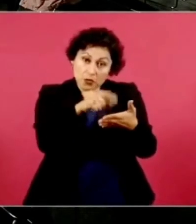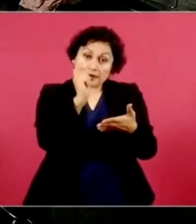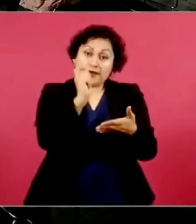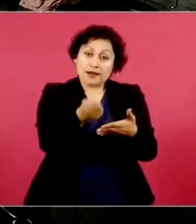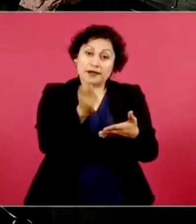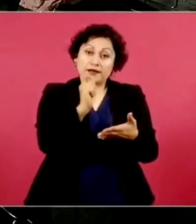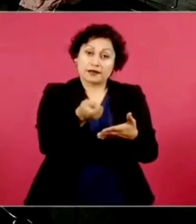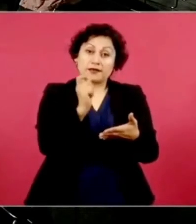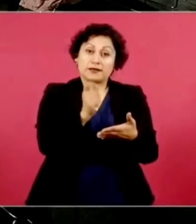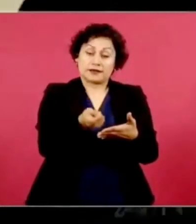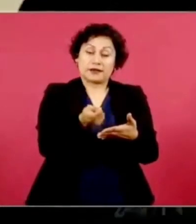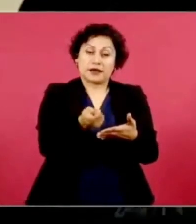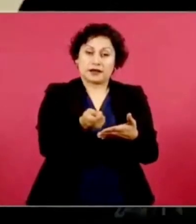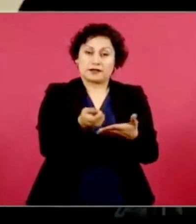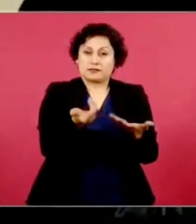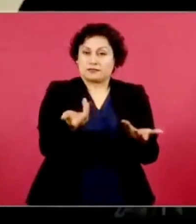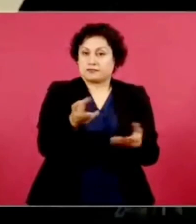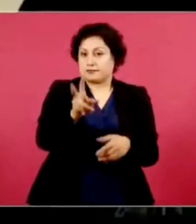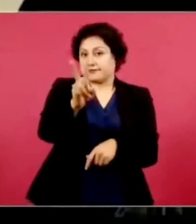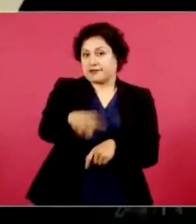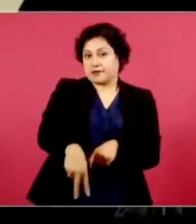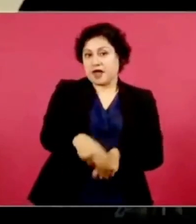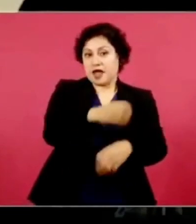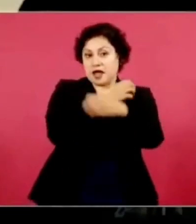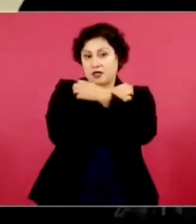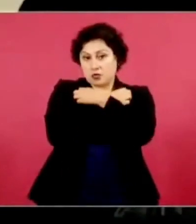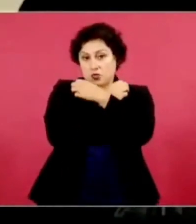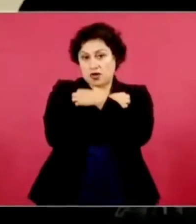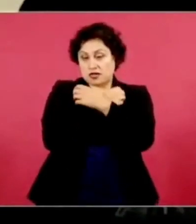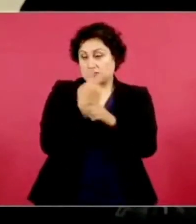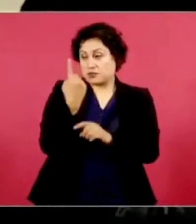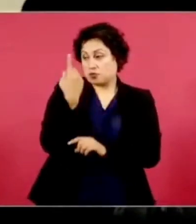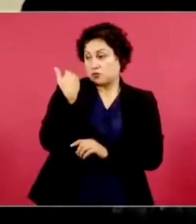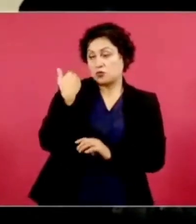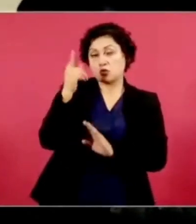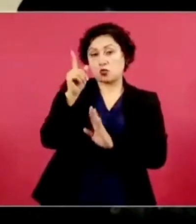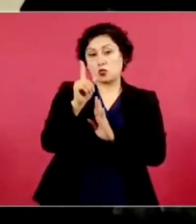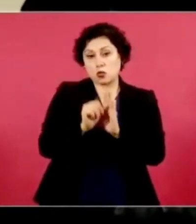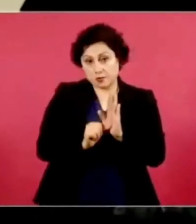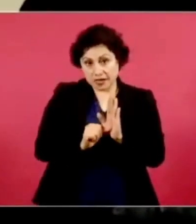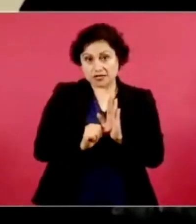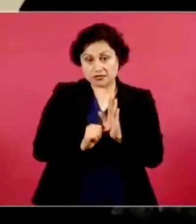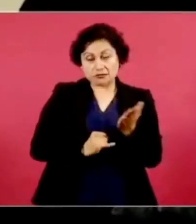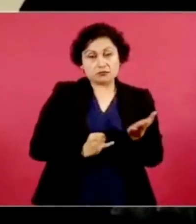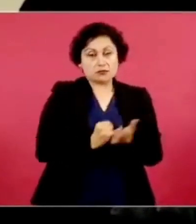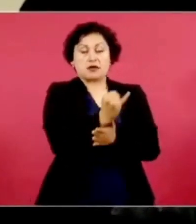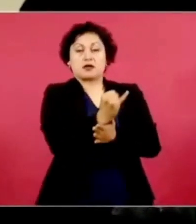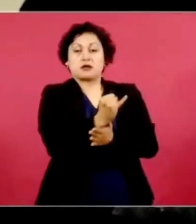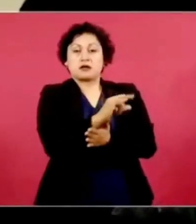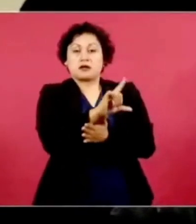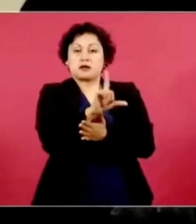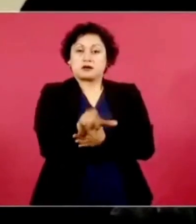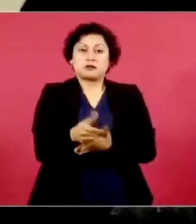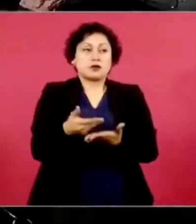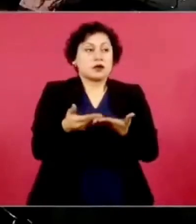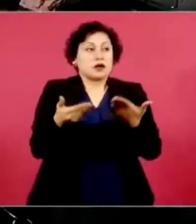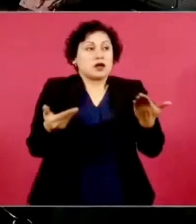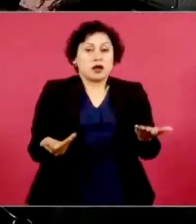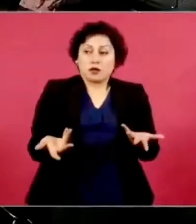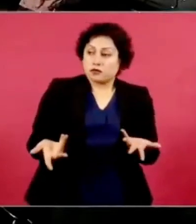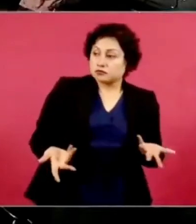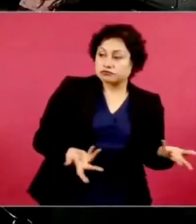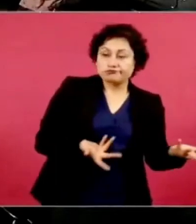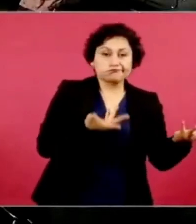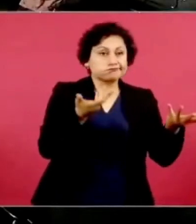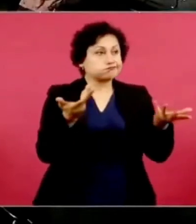las decisiones de la educación hace un mes y Sí. hasta hoy se está hablando del tema nuevamente. Sí, pero yo Para estuve nosotros.